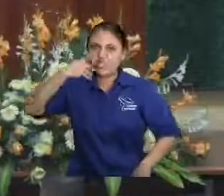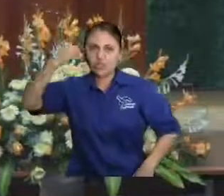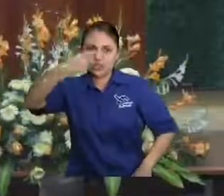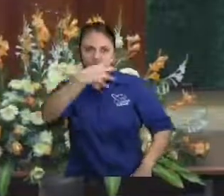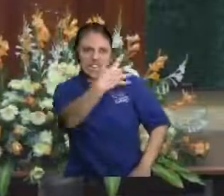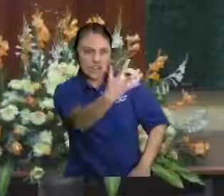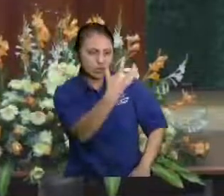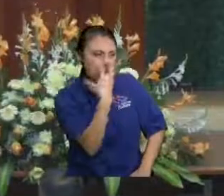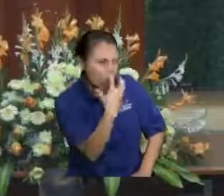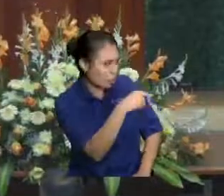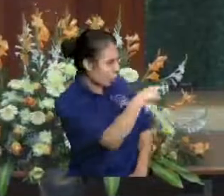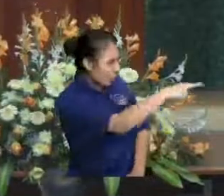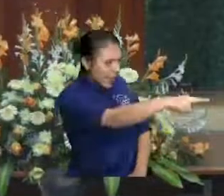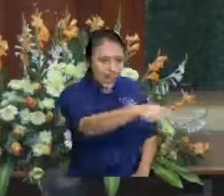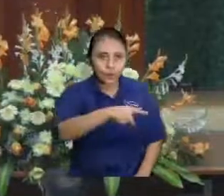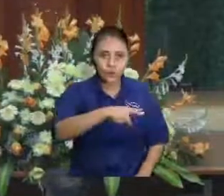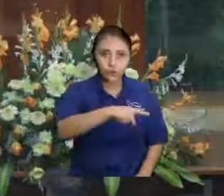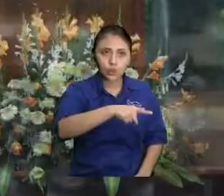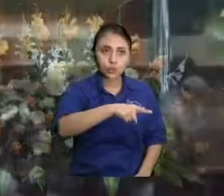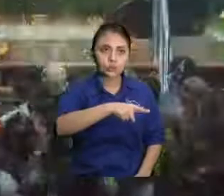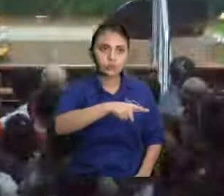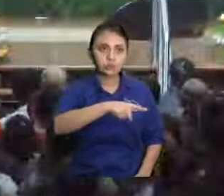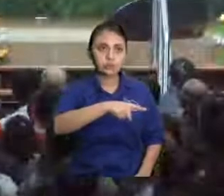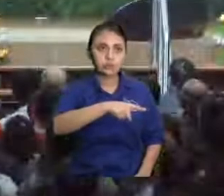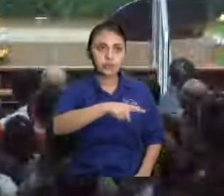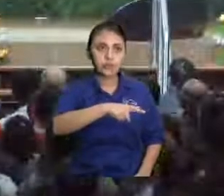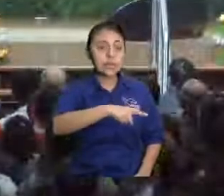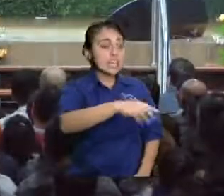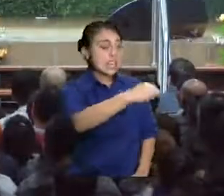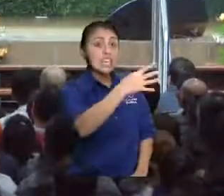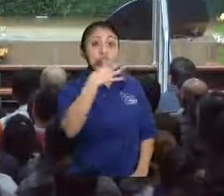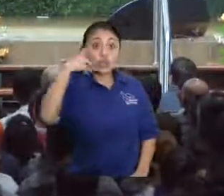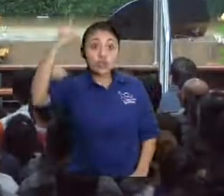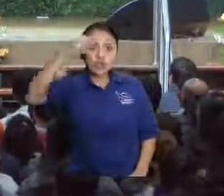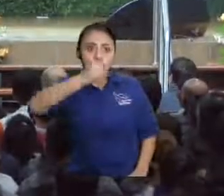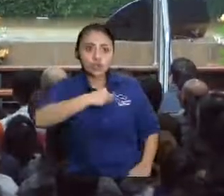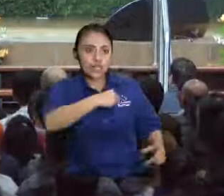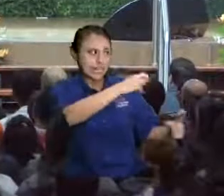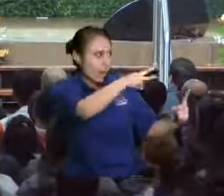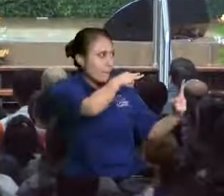enardeció y dice más adelante, y Dios los quería matar.